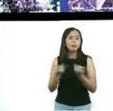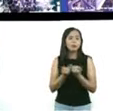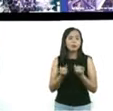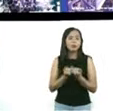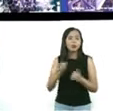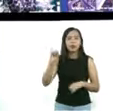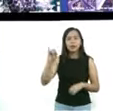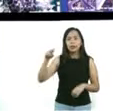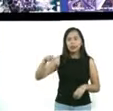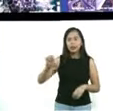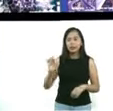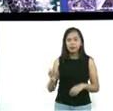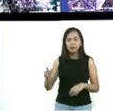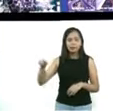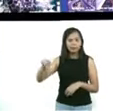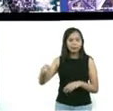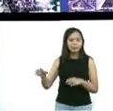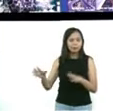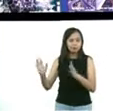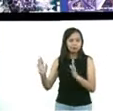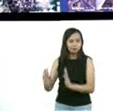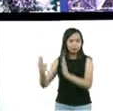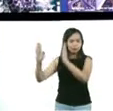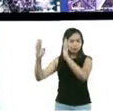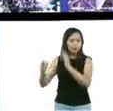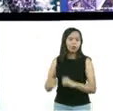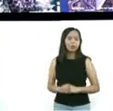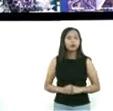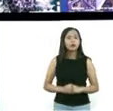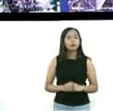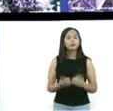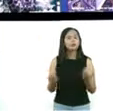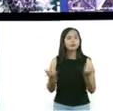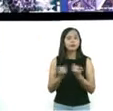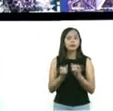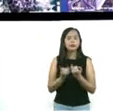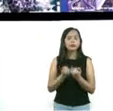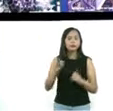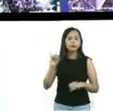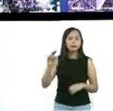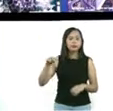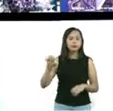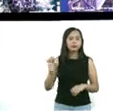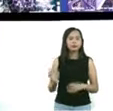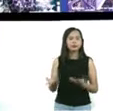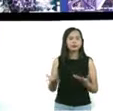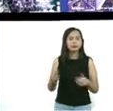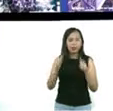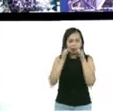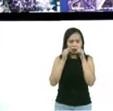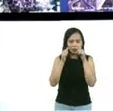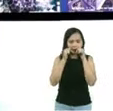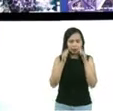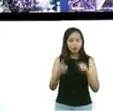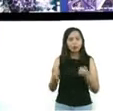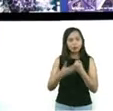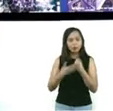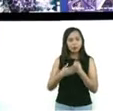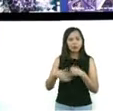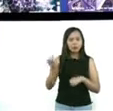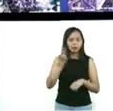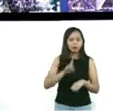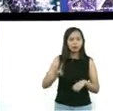del INE, del Instituto Nacional Electoral, y tendremos representación del INE en el centro de mando que se instalará el domingo. Al